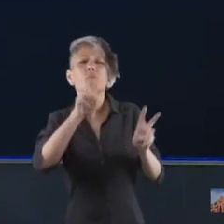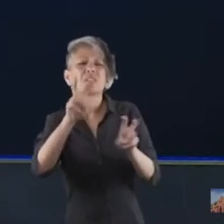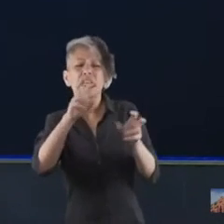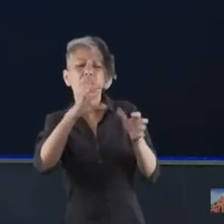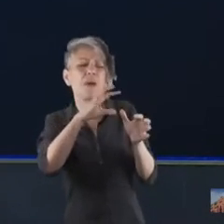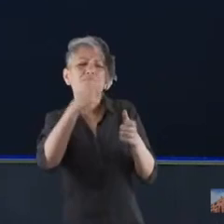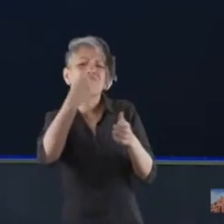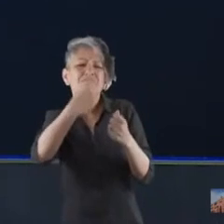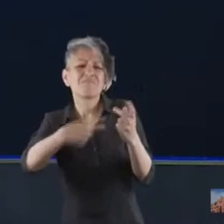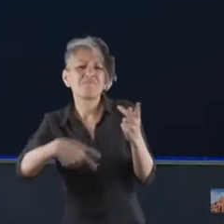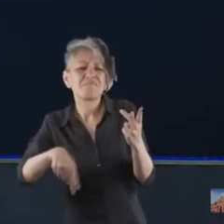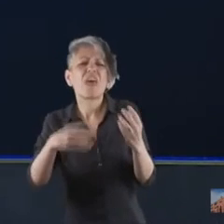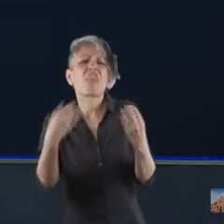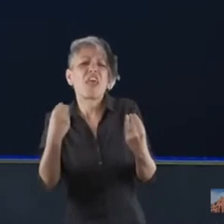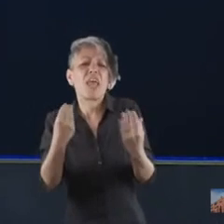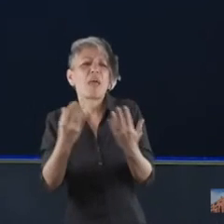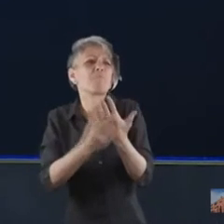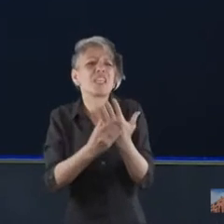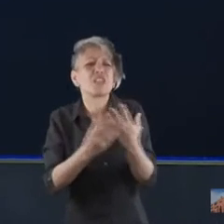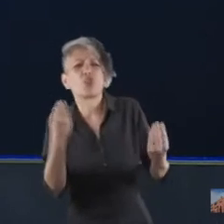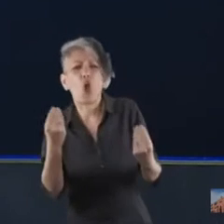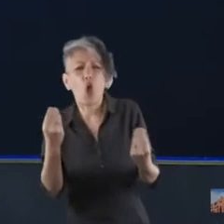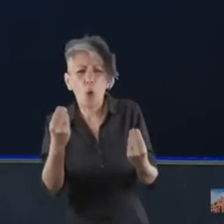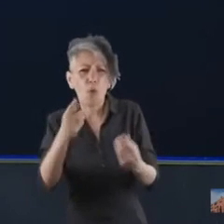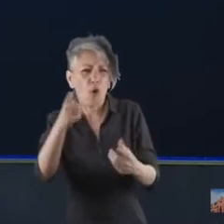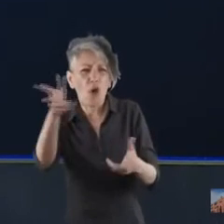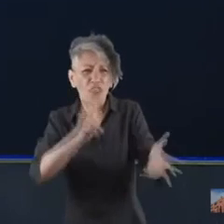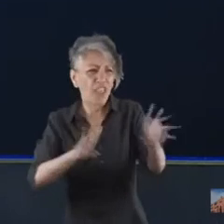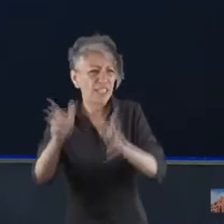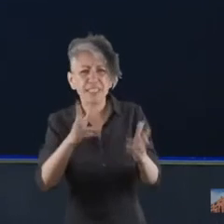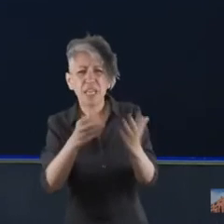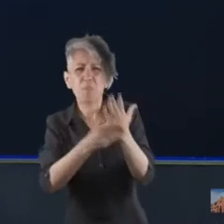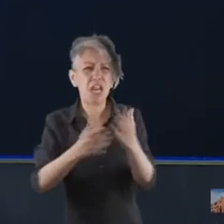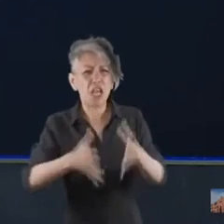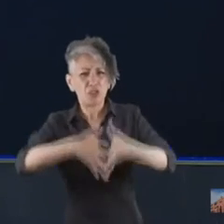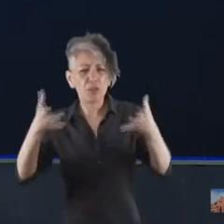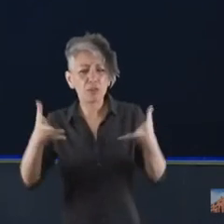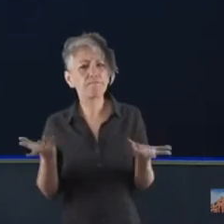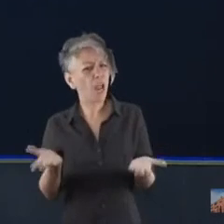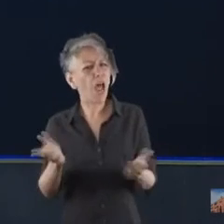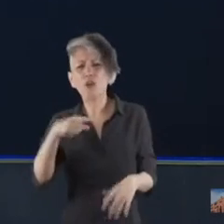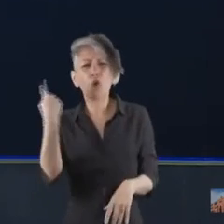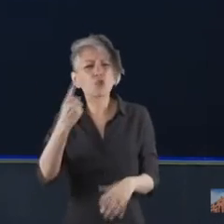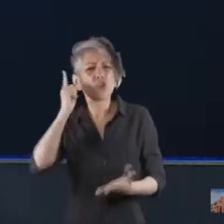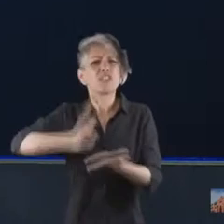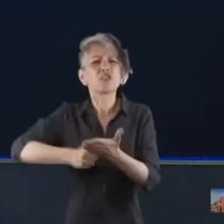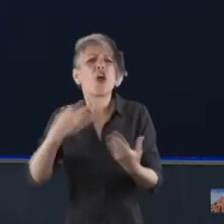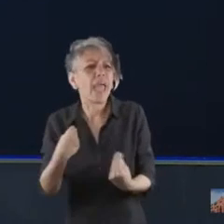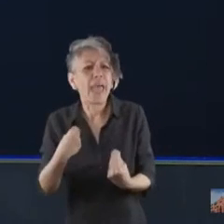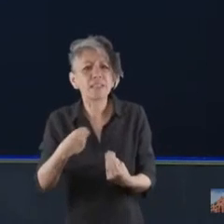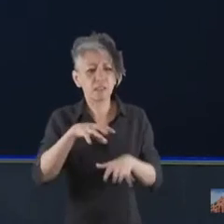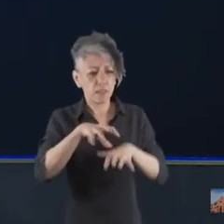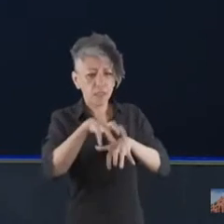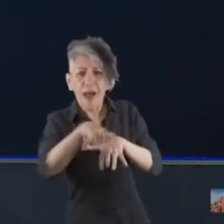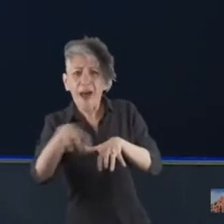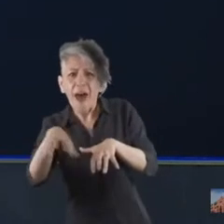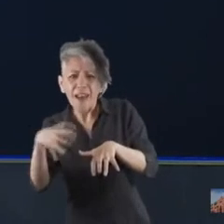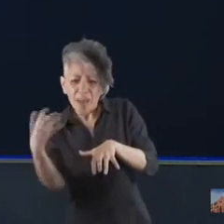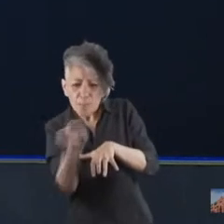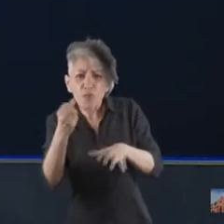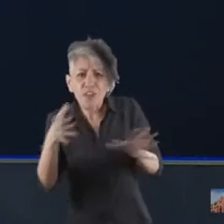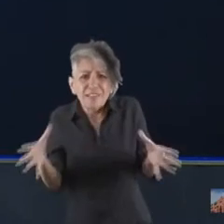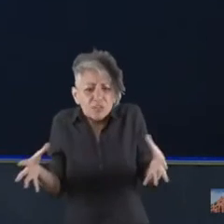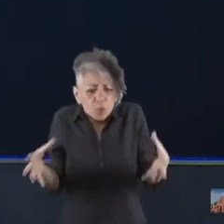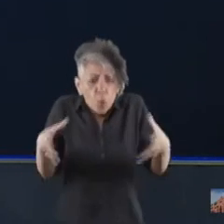superministro cuando en realidad la decisión que tomamos como gobierno fue unificar áreas claves para tener como país